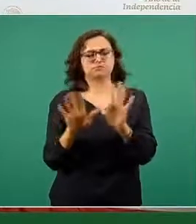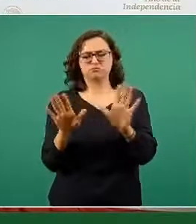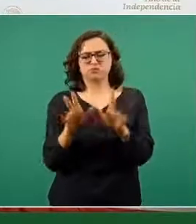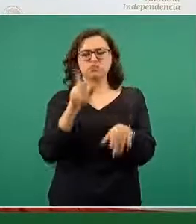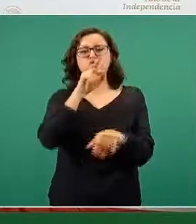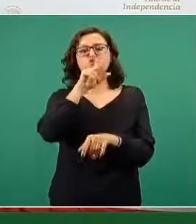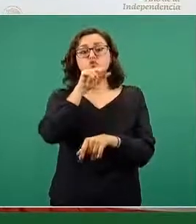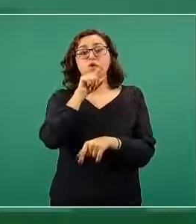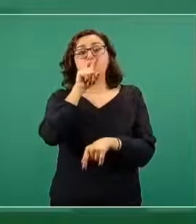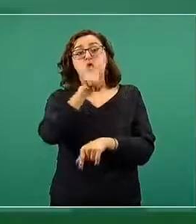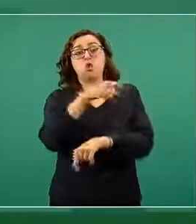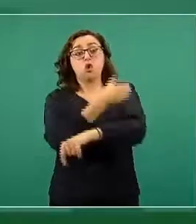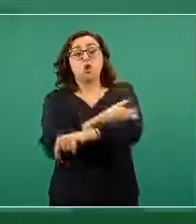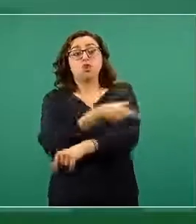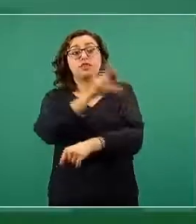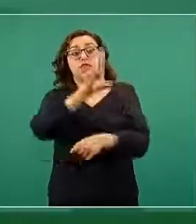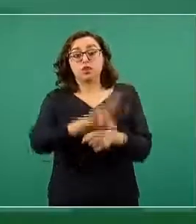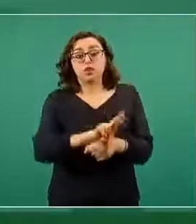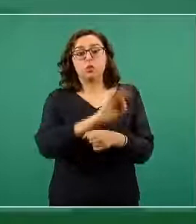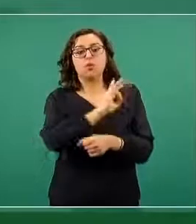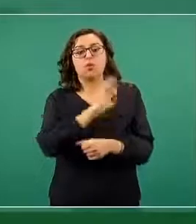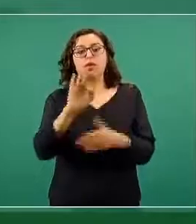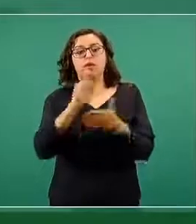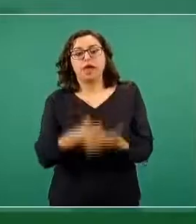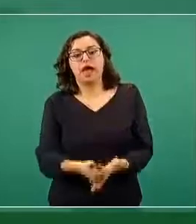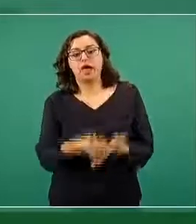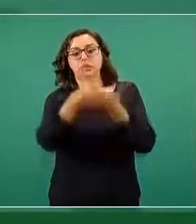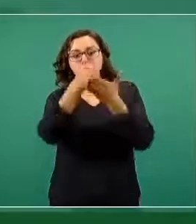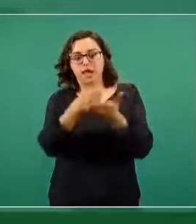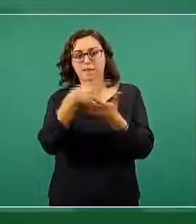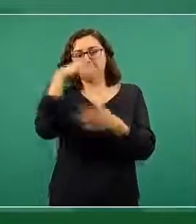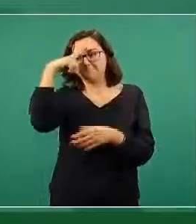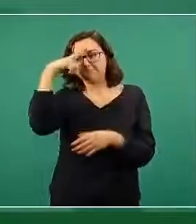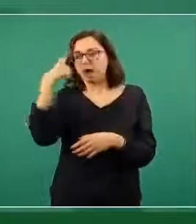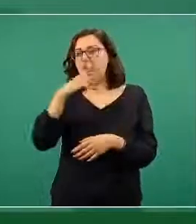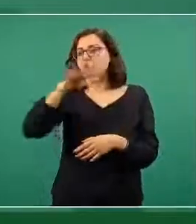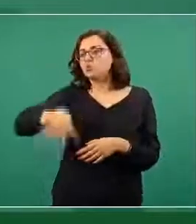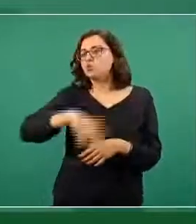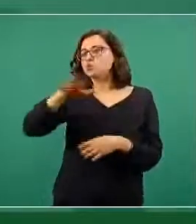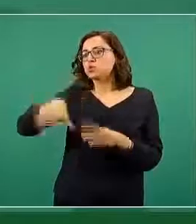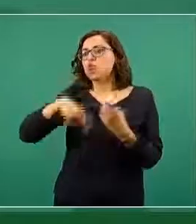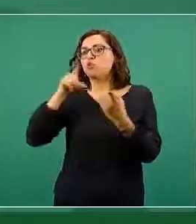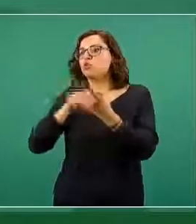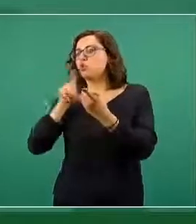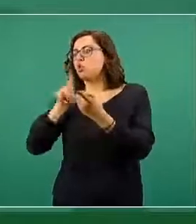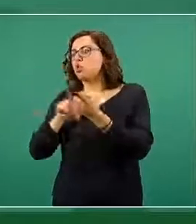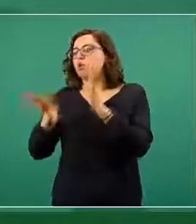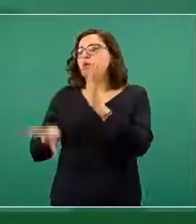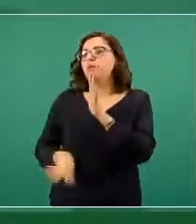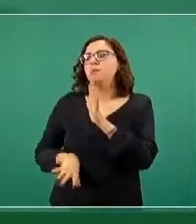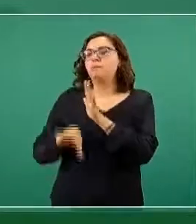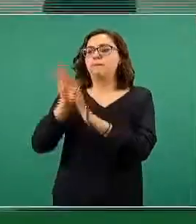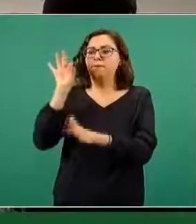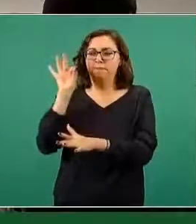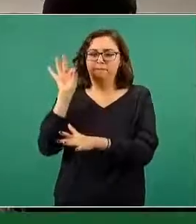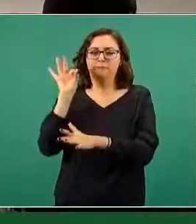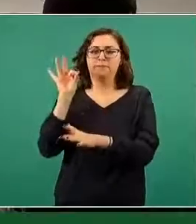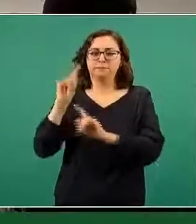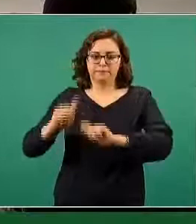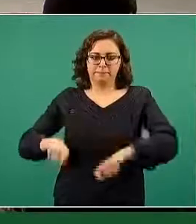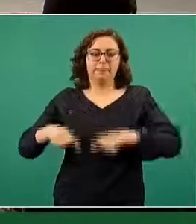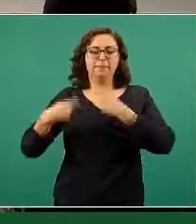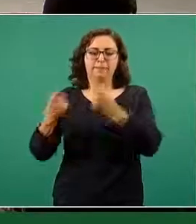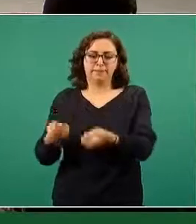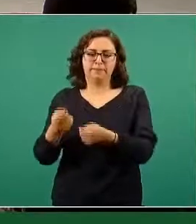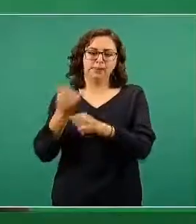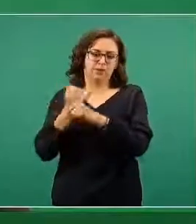con el personal de salud y las personas servidoras de la nación para poderle